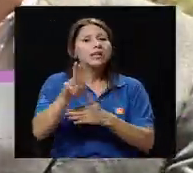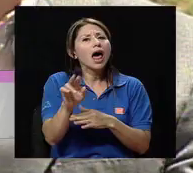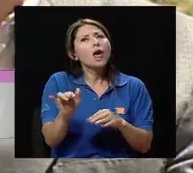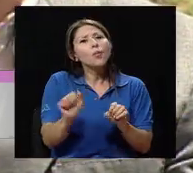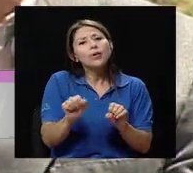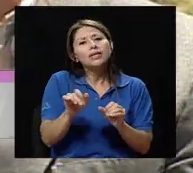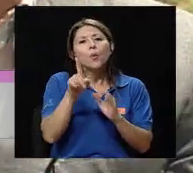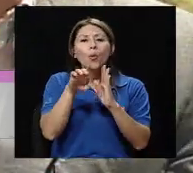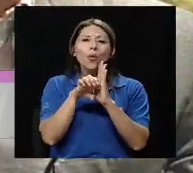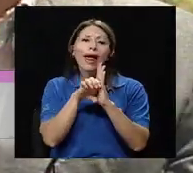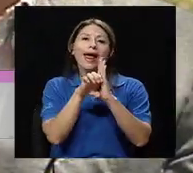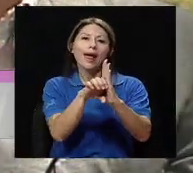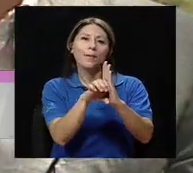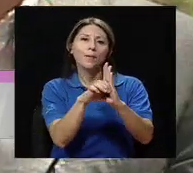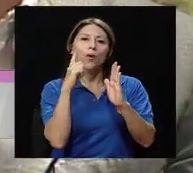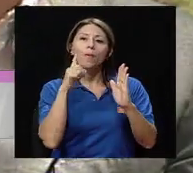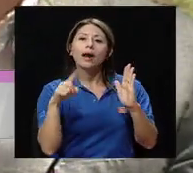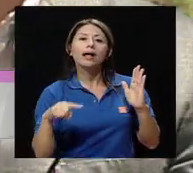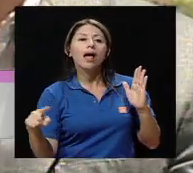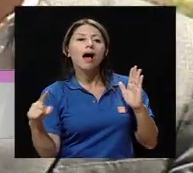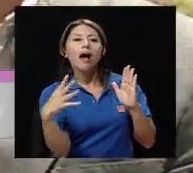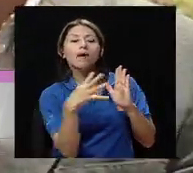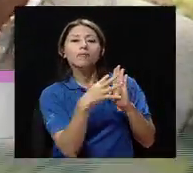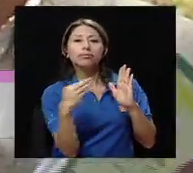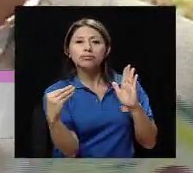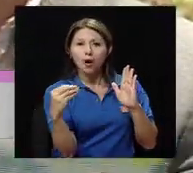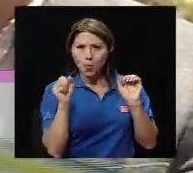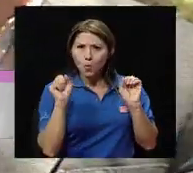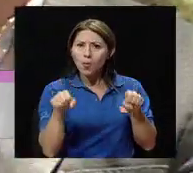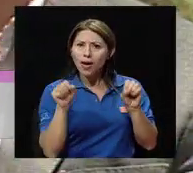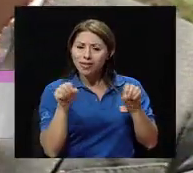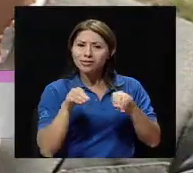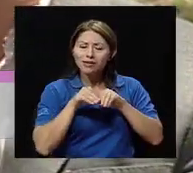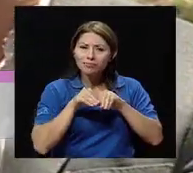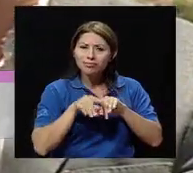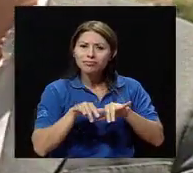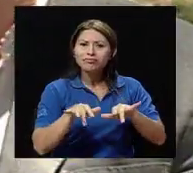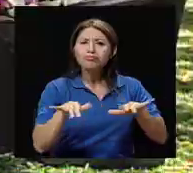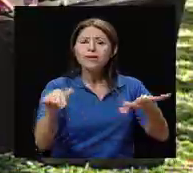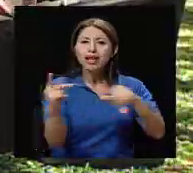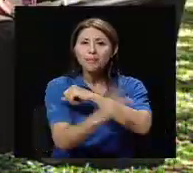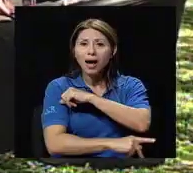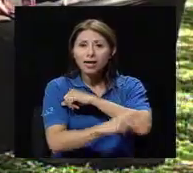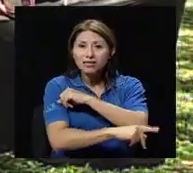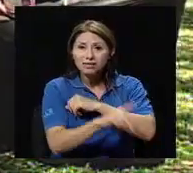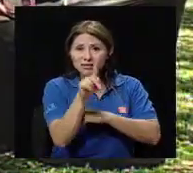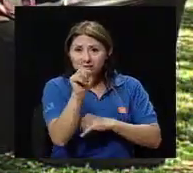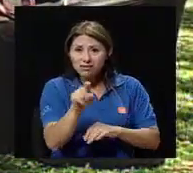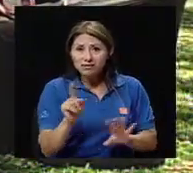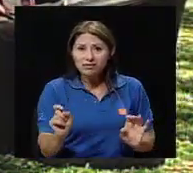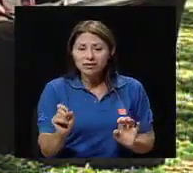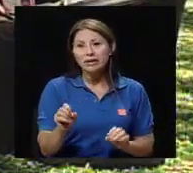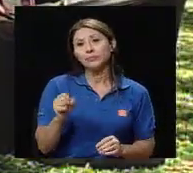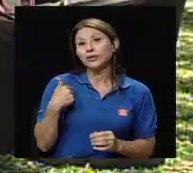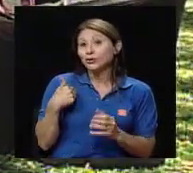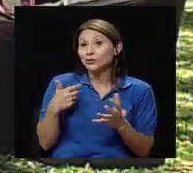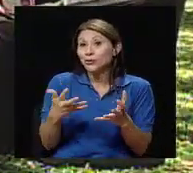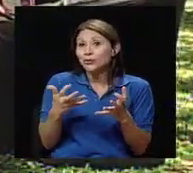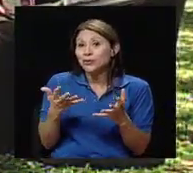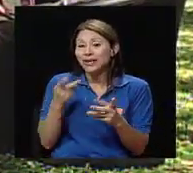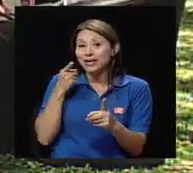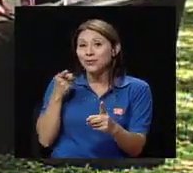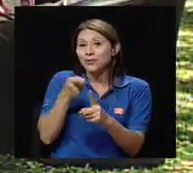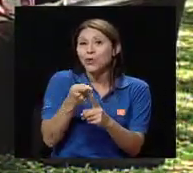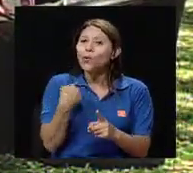un ejemplo a seguir que podría ser reproducible a gran escala en el país? Esa es la intención. A veces uno dice que el ejemplo